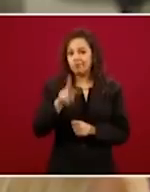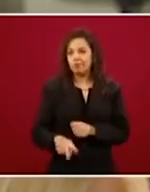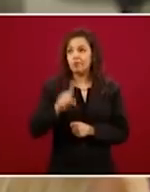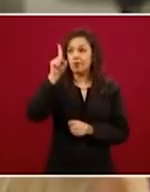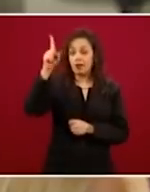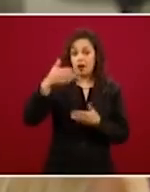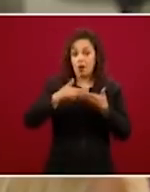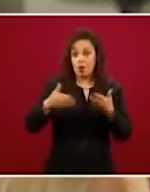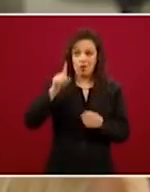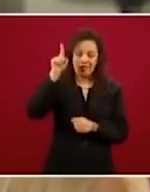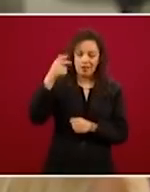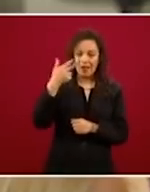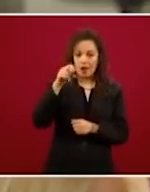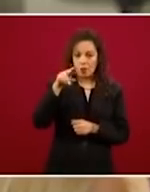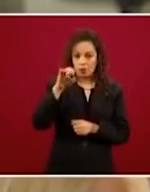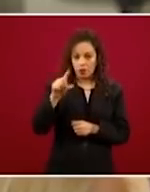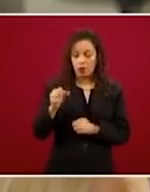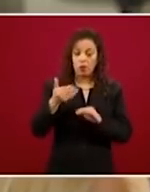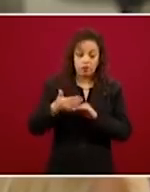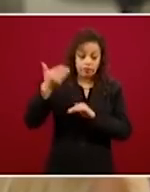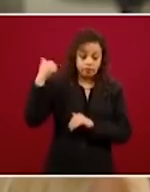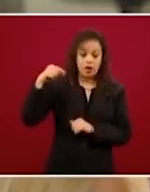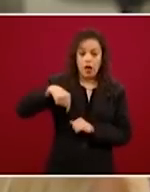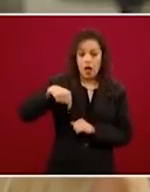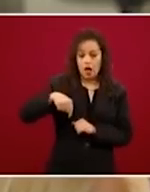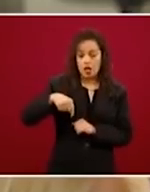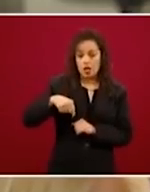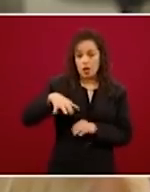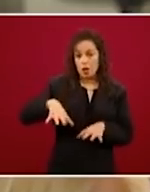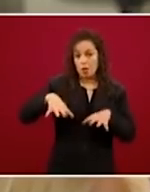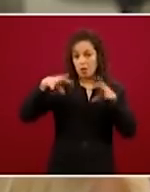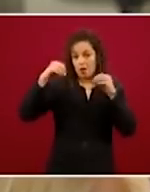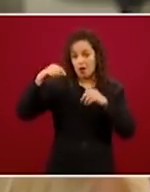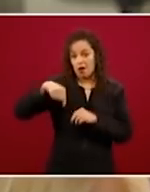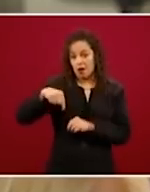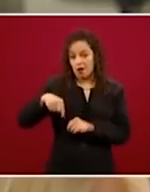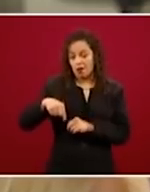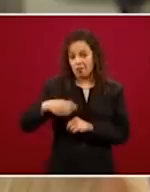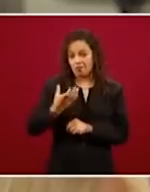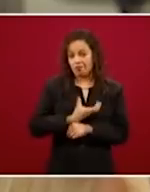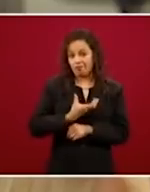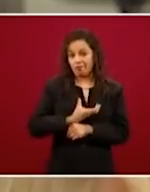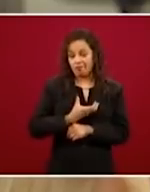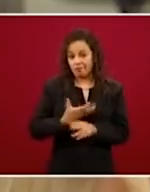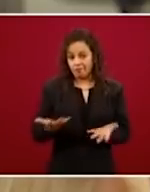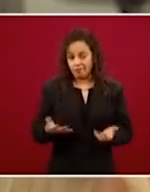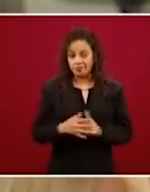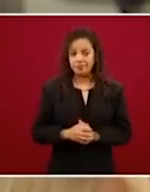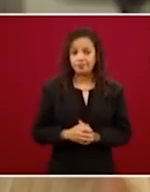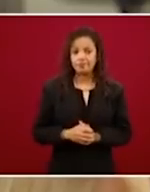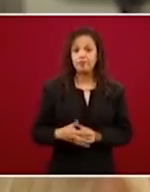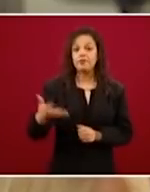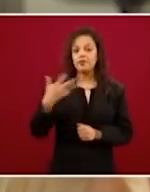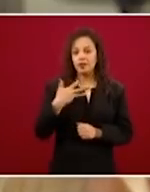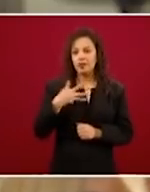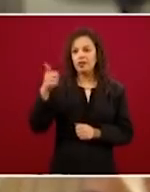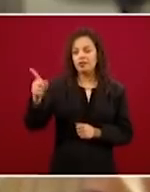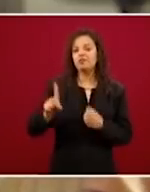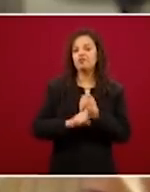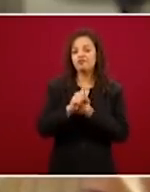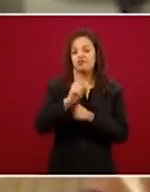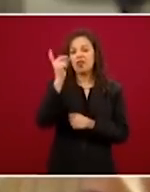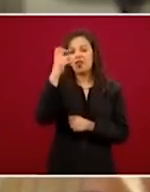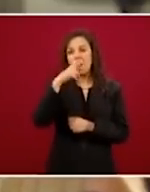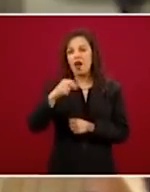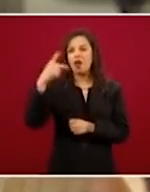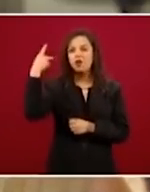unos días se dio aquí en palacio nacional previamente incluso pues hubo daños al monumento a la independencia entre